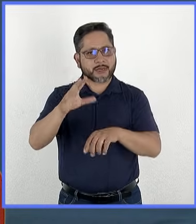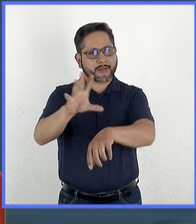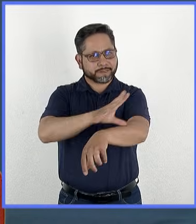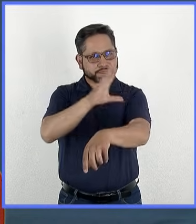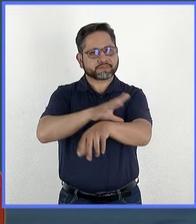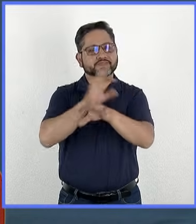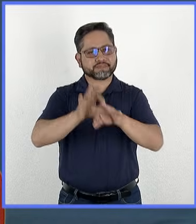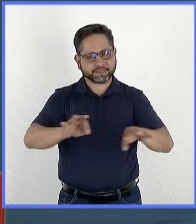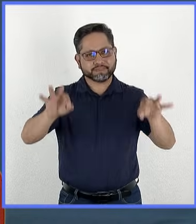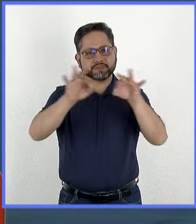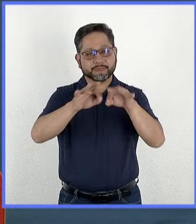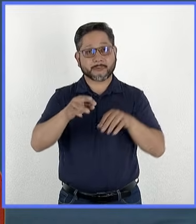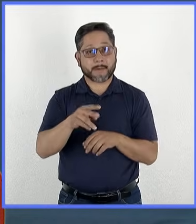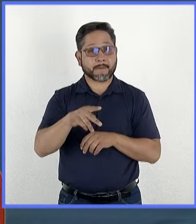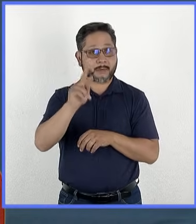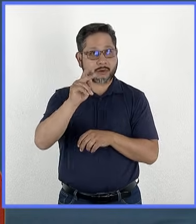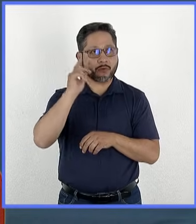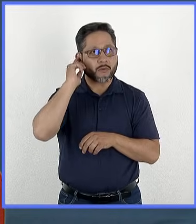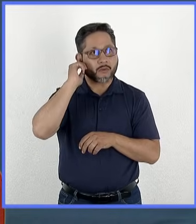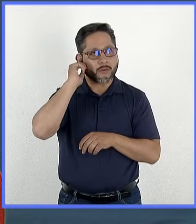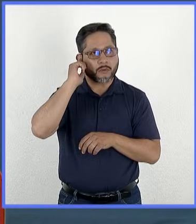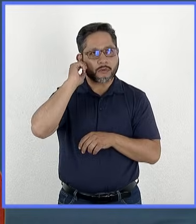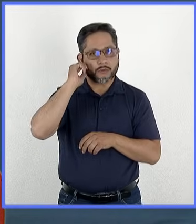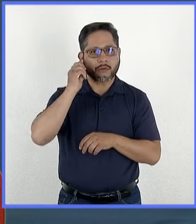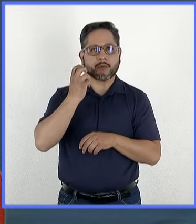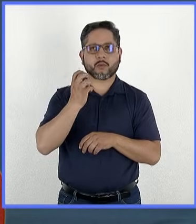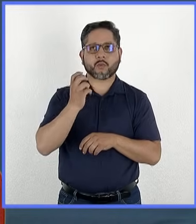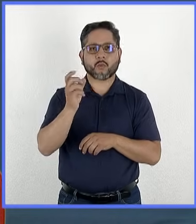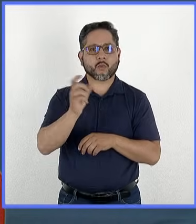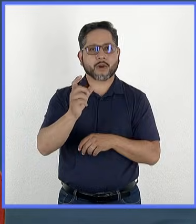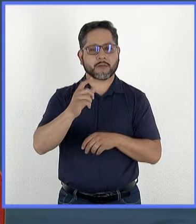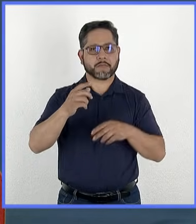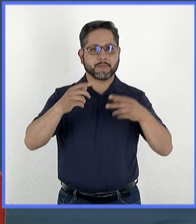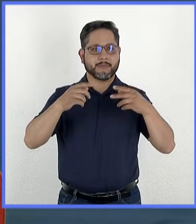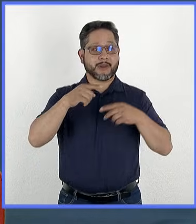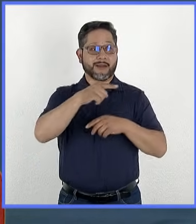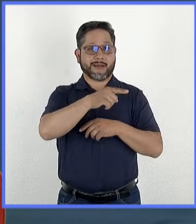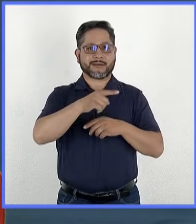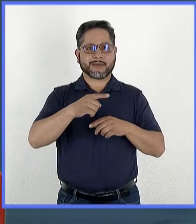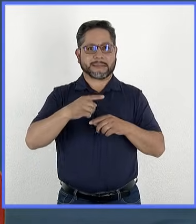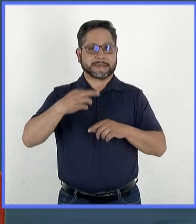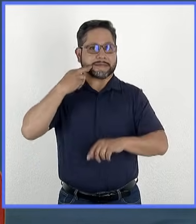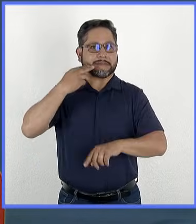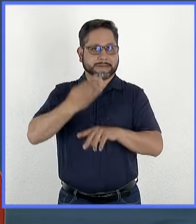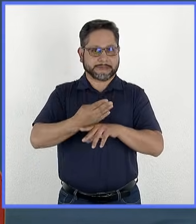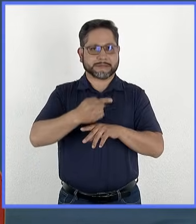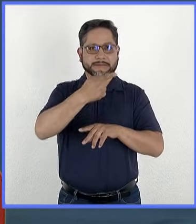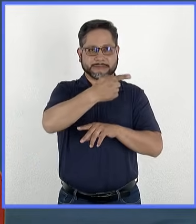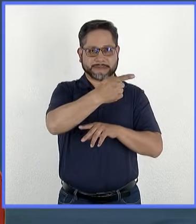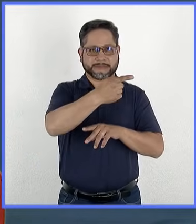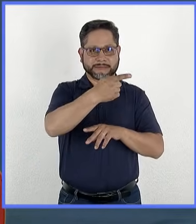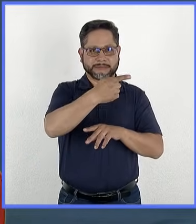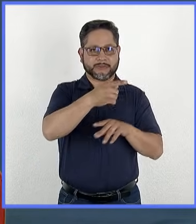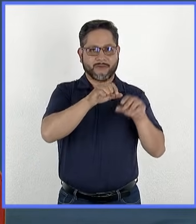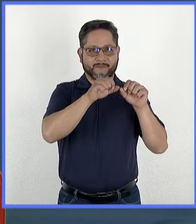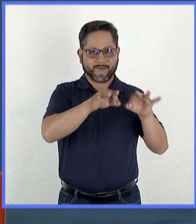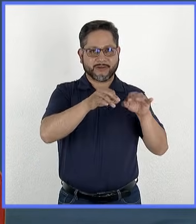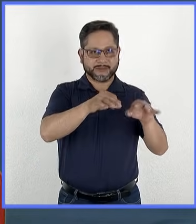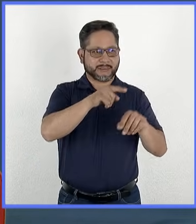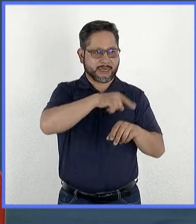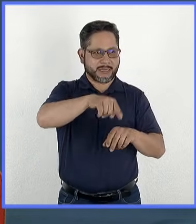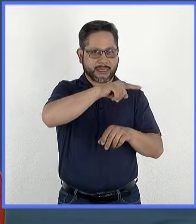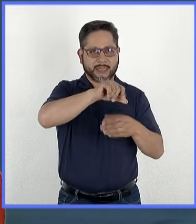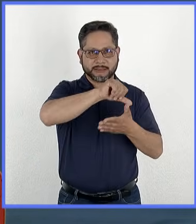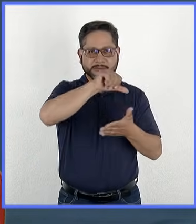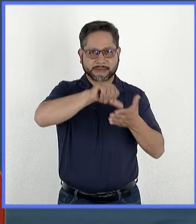es muy importante, pero desde el punto de vista del operador que va a estar en el cuarto de operación, yo le digo el centro de